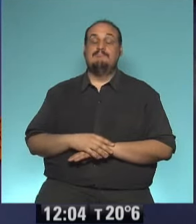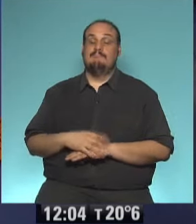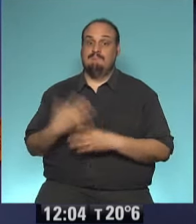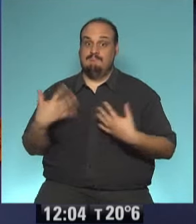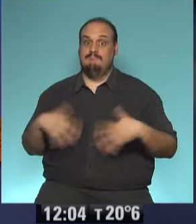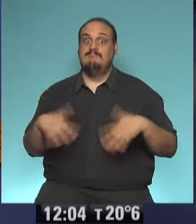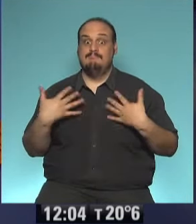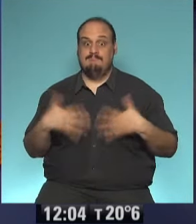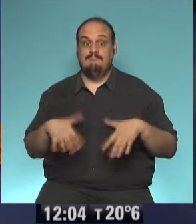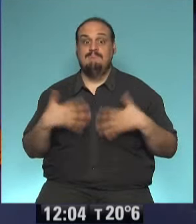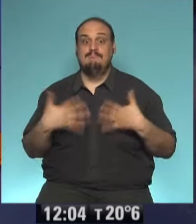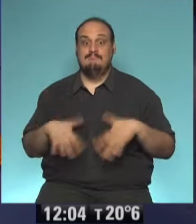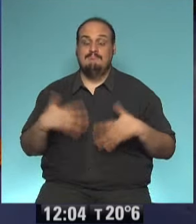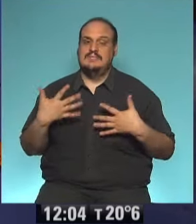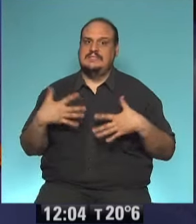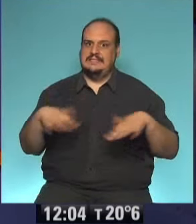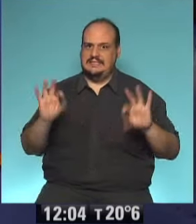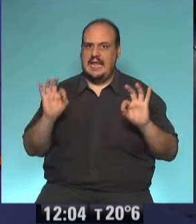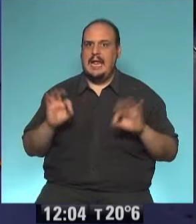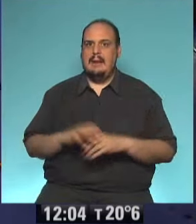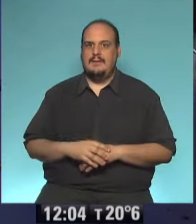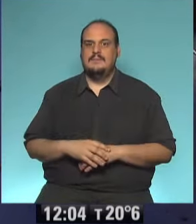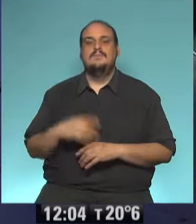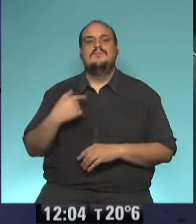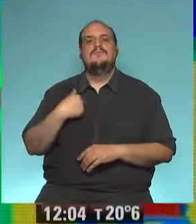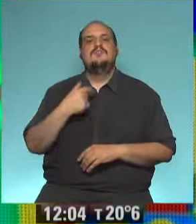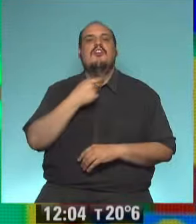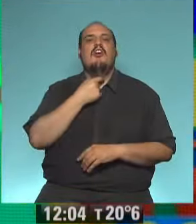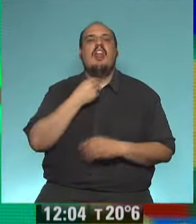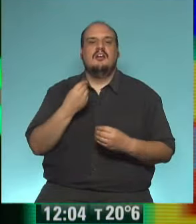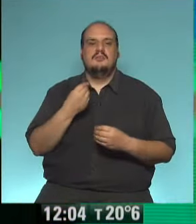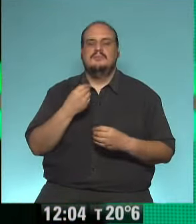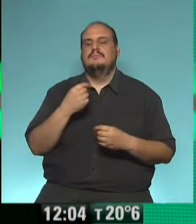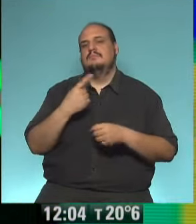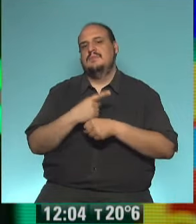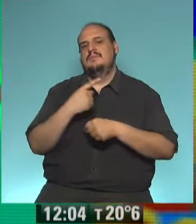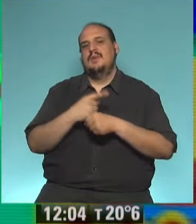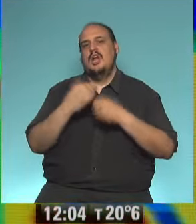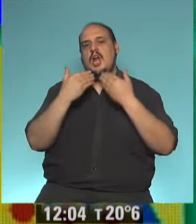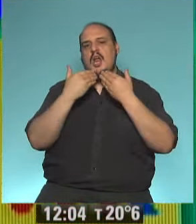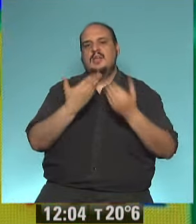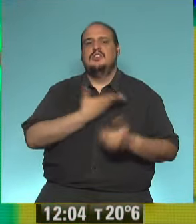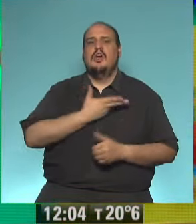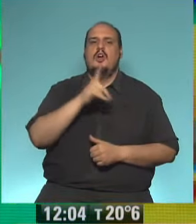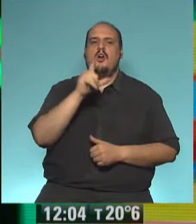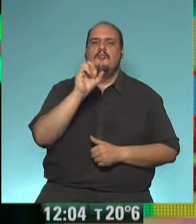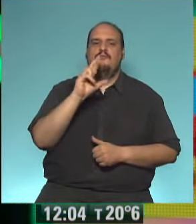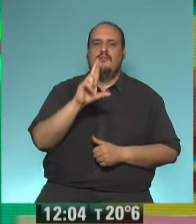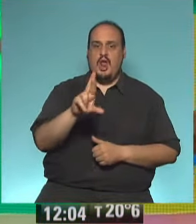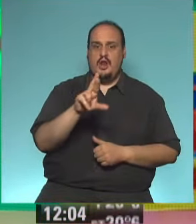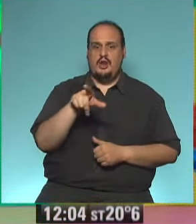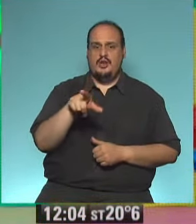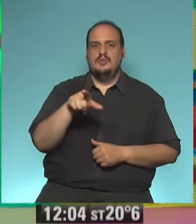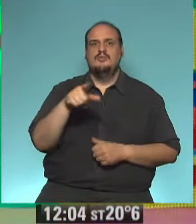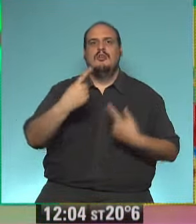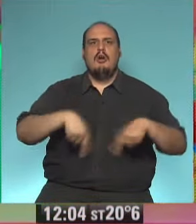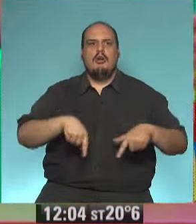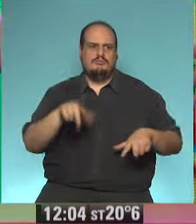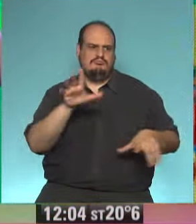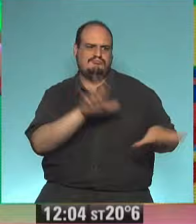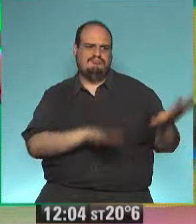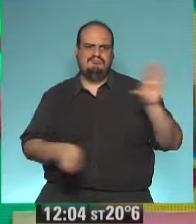imagínate. Imagínate. No. Menos mal. Pero, ¿saben que quiero agradecerle en principio a Flor, una genia total que está haciendo